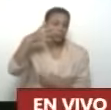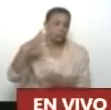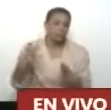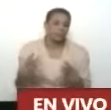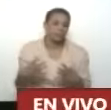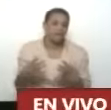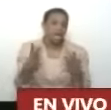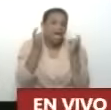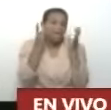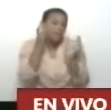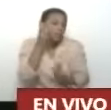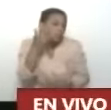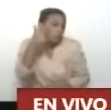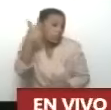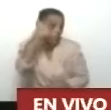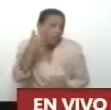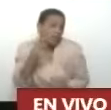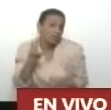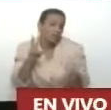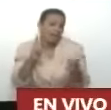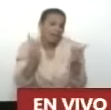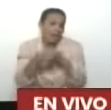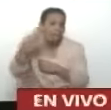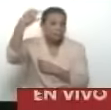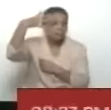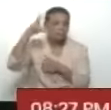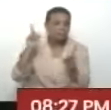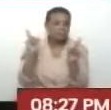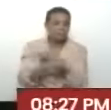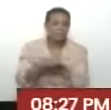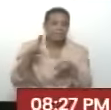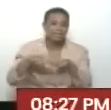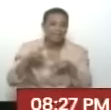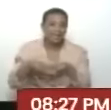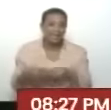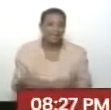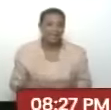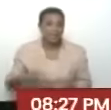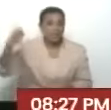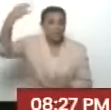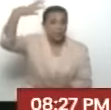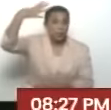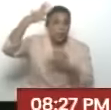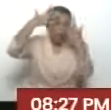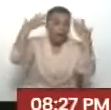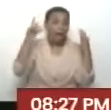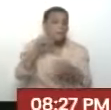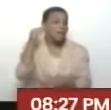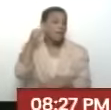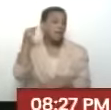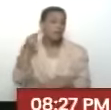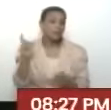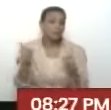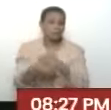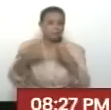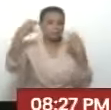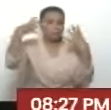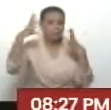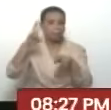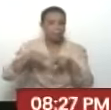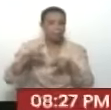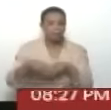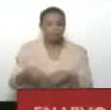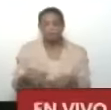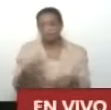me pusieron así negritos. A mí el pelo se me puso primero chiche y después se me cayó. Claro, por el sol, el pelo amarillito y después el sol. Sí.